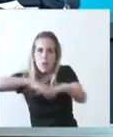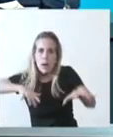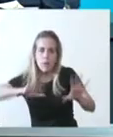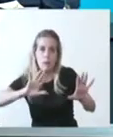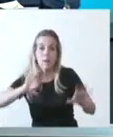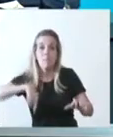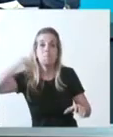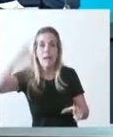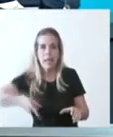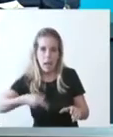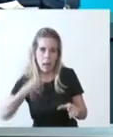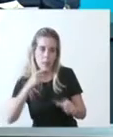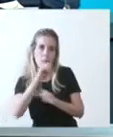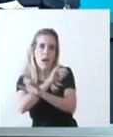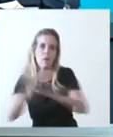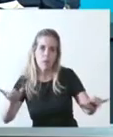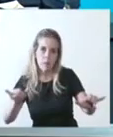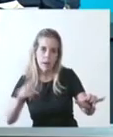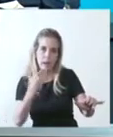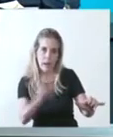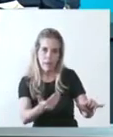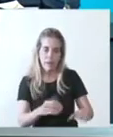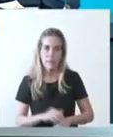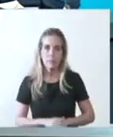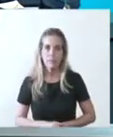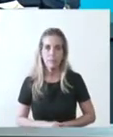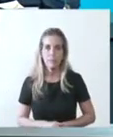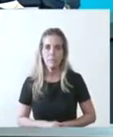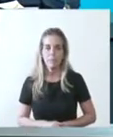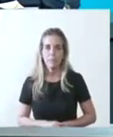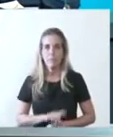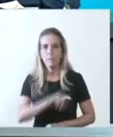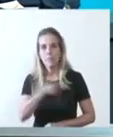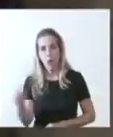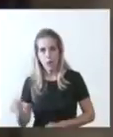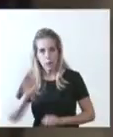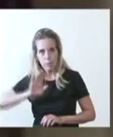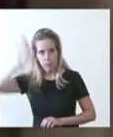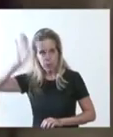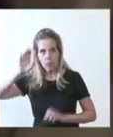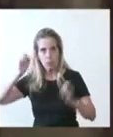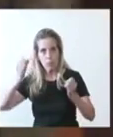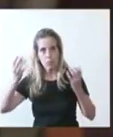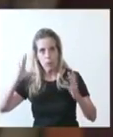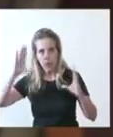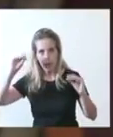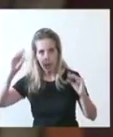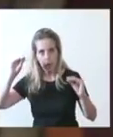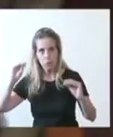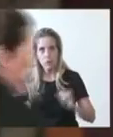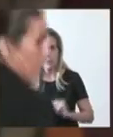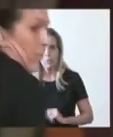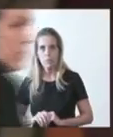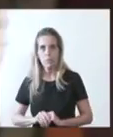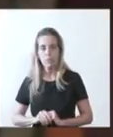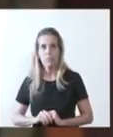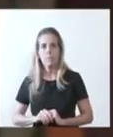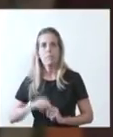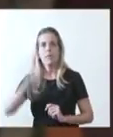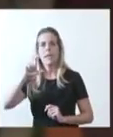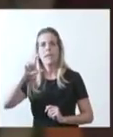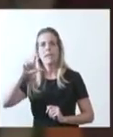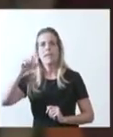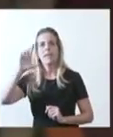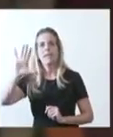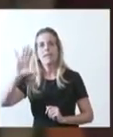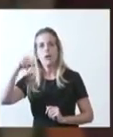van a conocer. Gracias, Gonzalo. Buenas noches. Cristian Minich, de C5N. Quería consultar